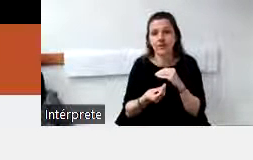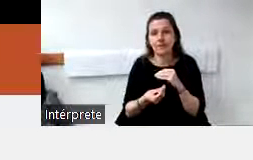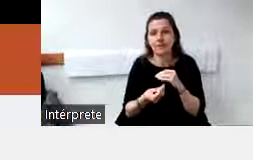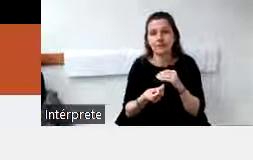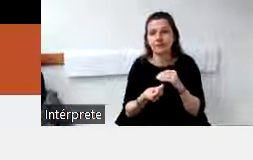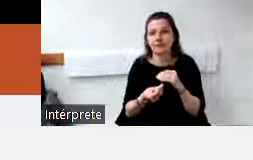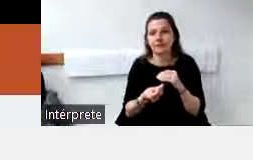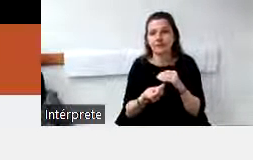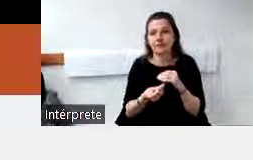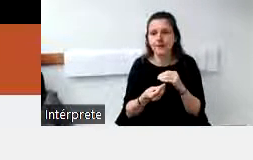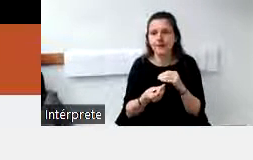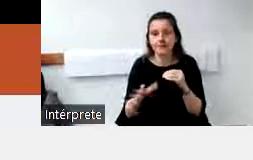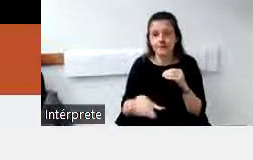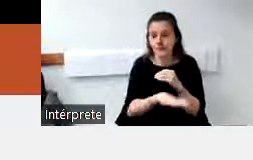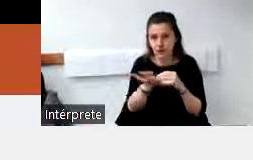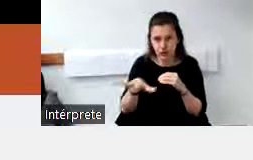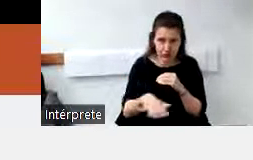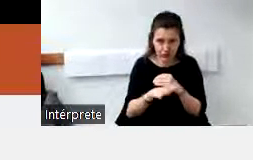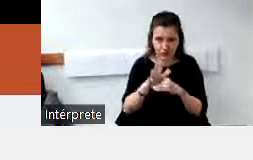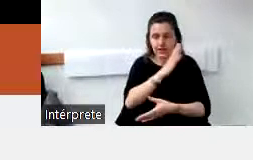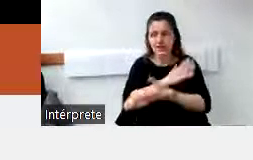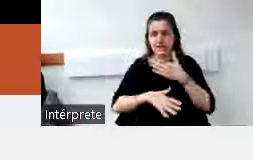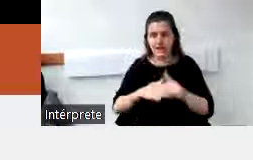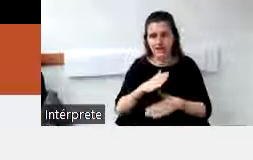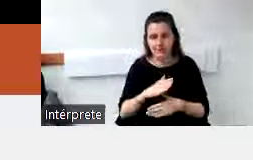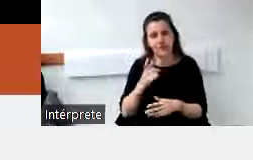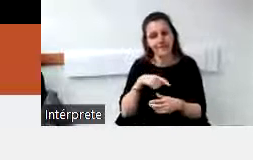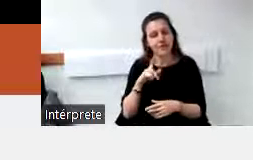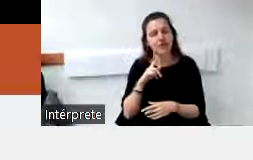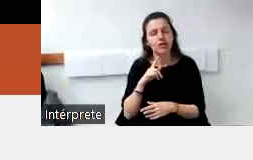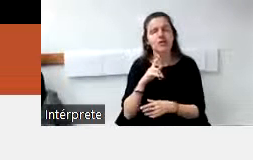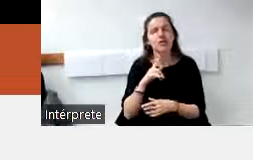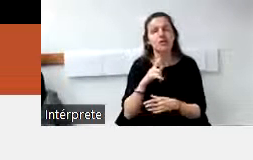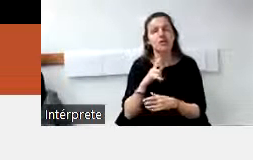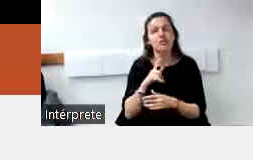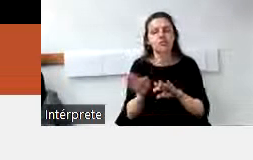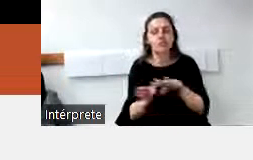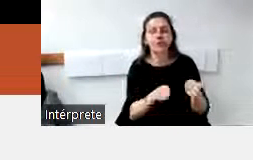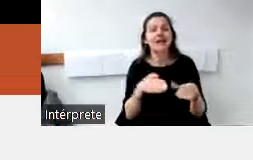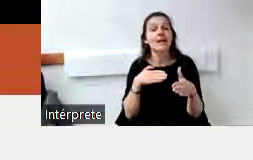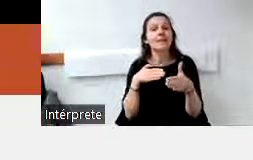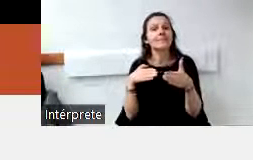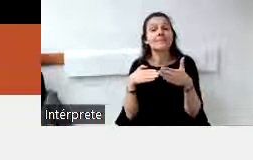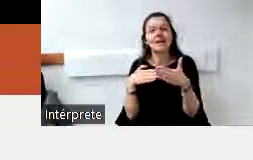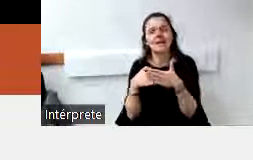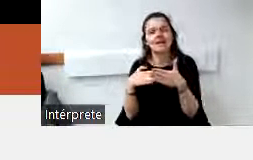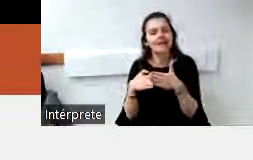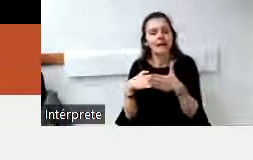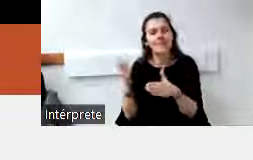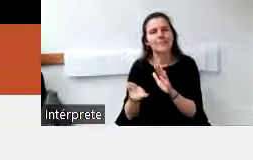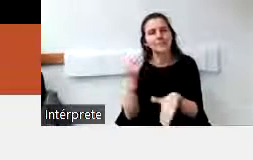el modelo social de la discapacidad. Pero las barreras más duras